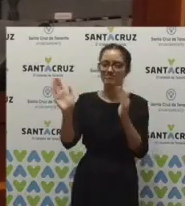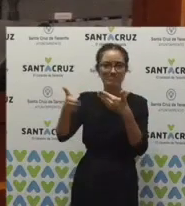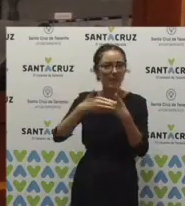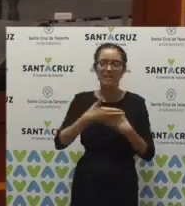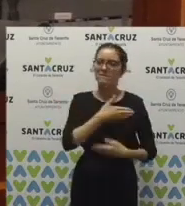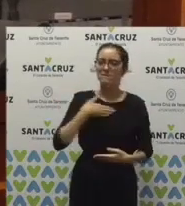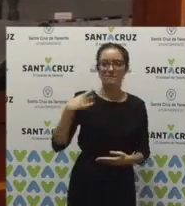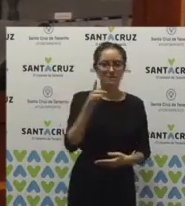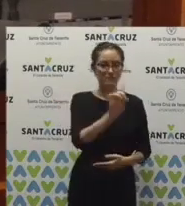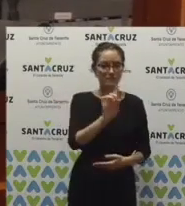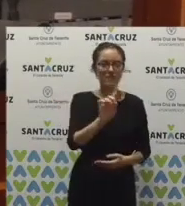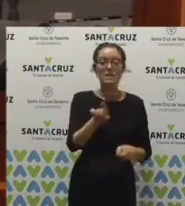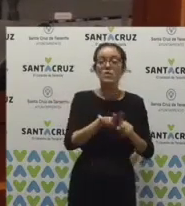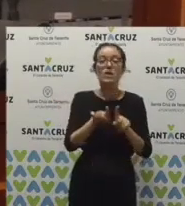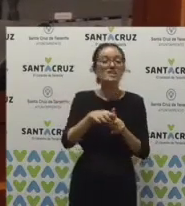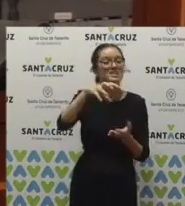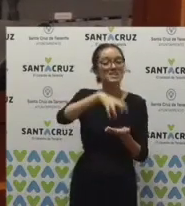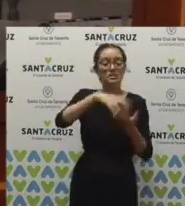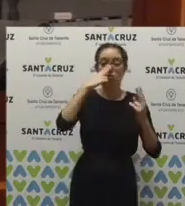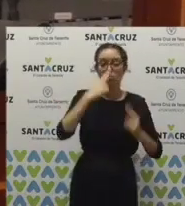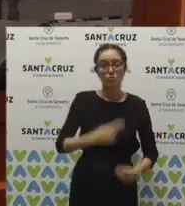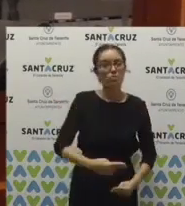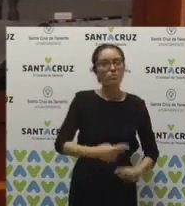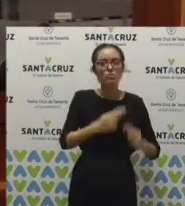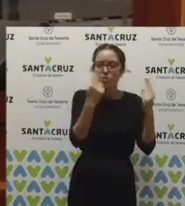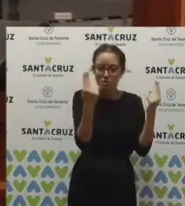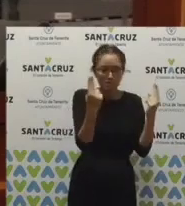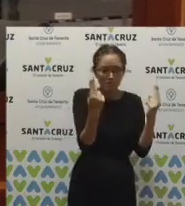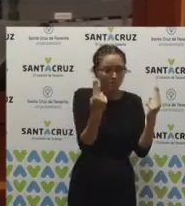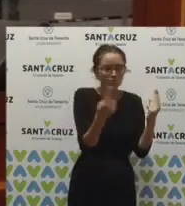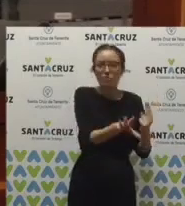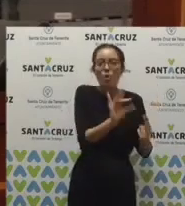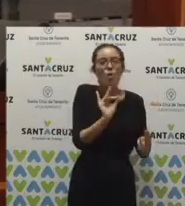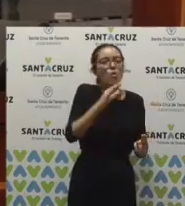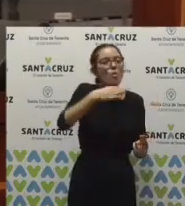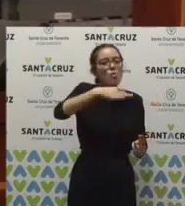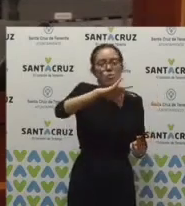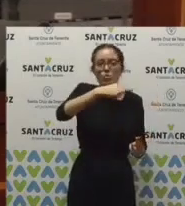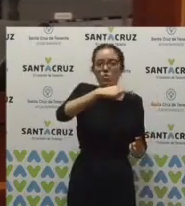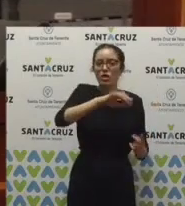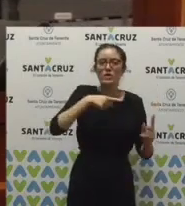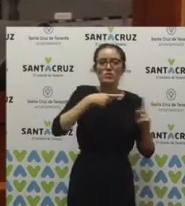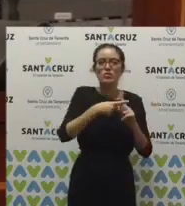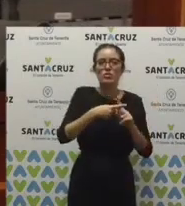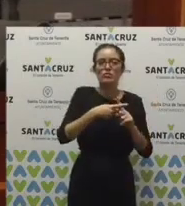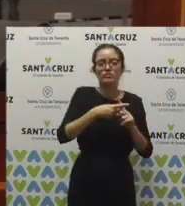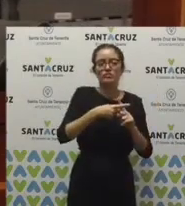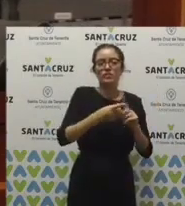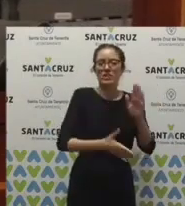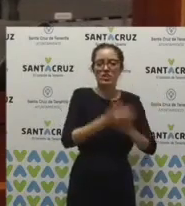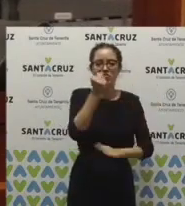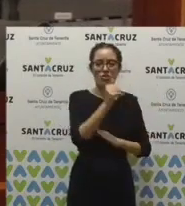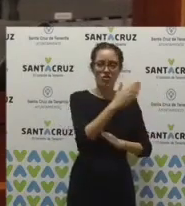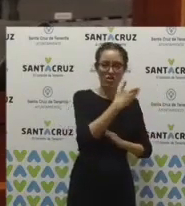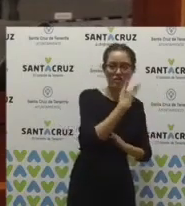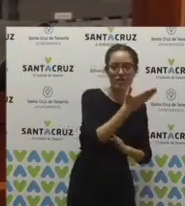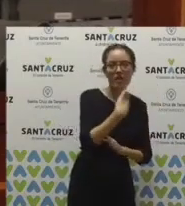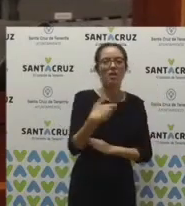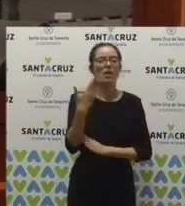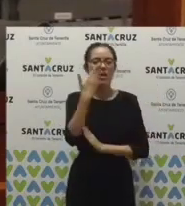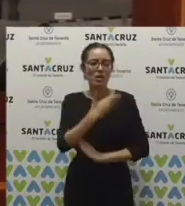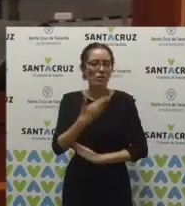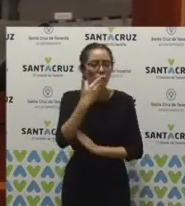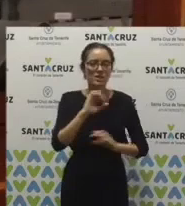como digo es un centro público es la única opción que tenemos para la federación de vela para la escuela de vela para la escuela de salvamento y